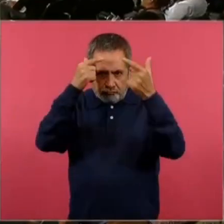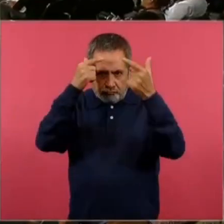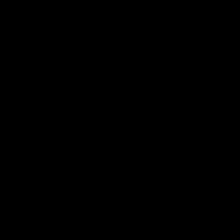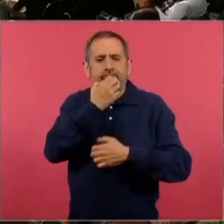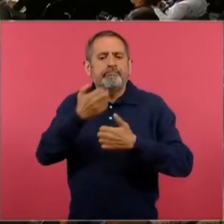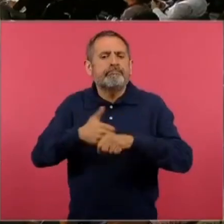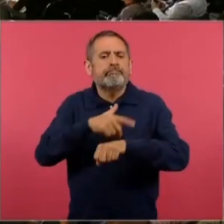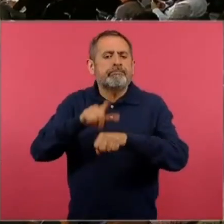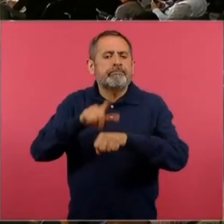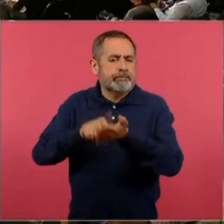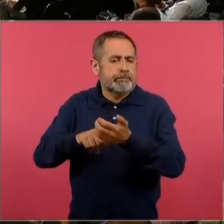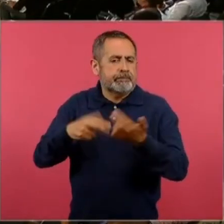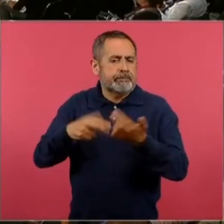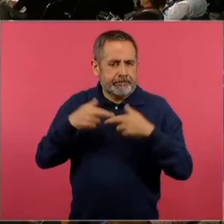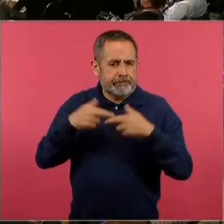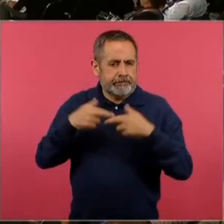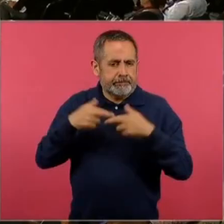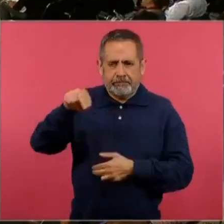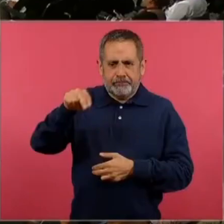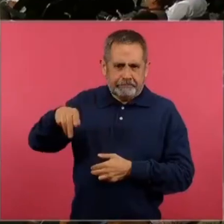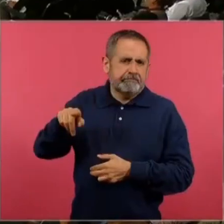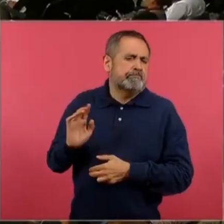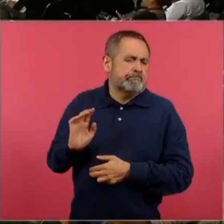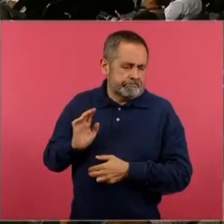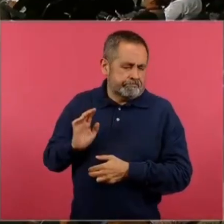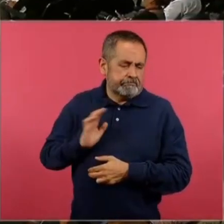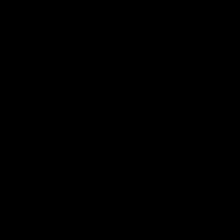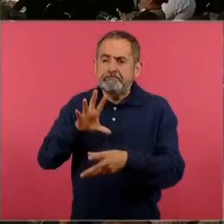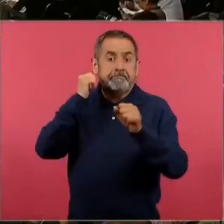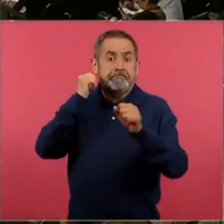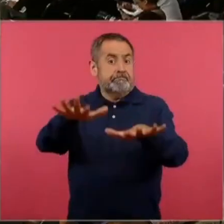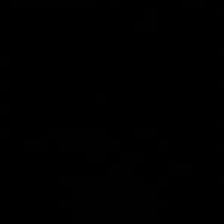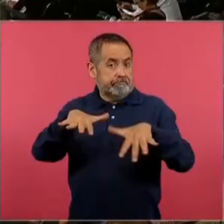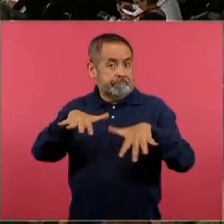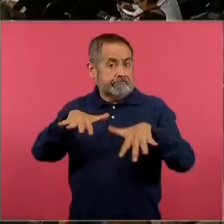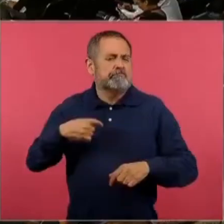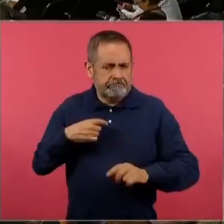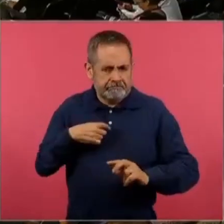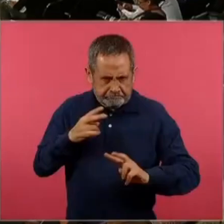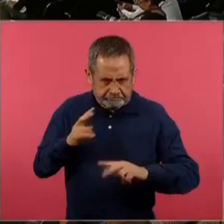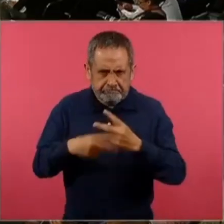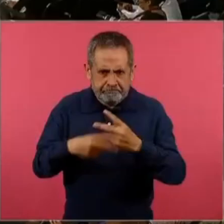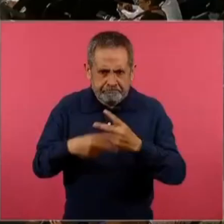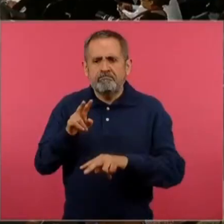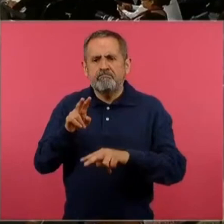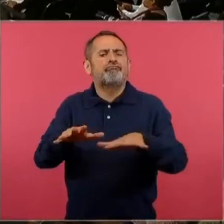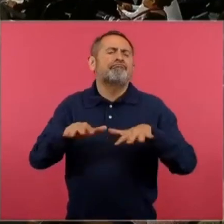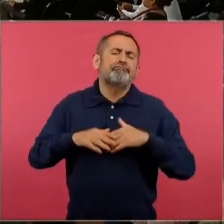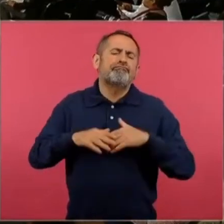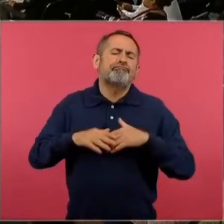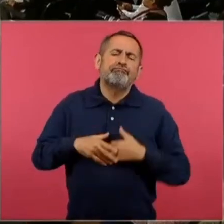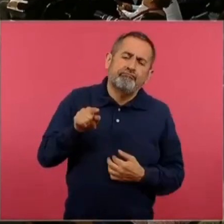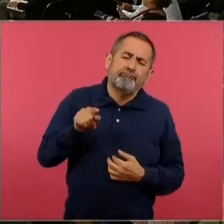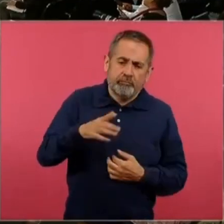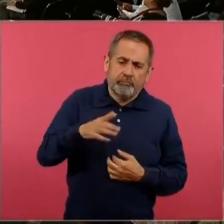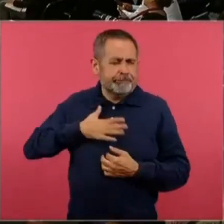Nacional de Maestros y tuve a bien participar en la asamblea que se llevó a cabo en esta institución. Allá fui yo